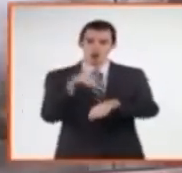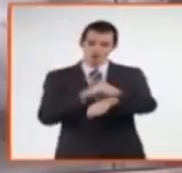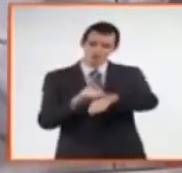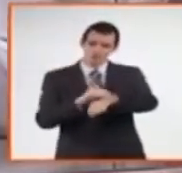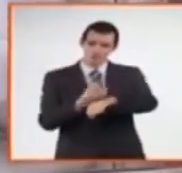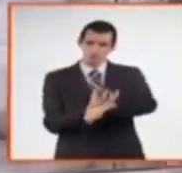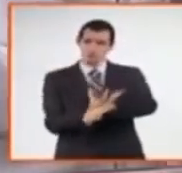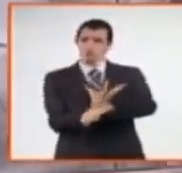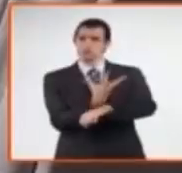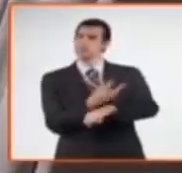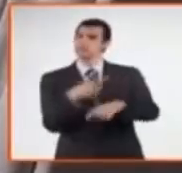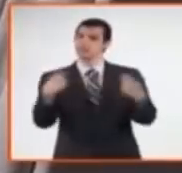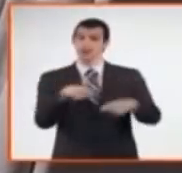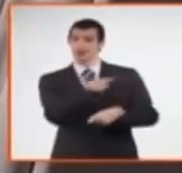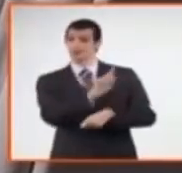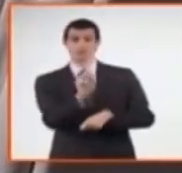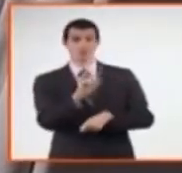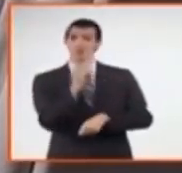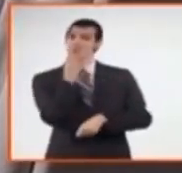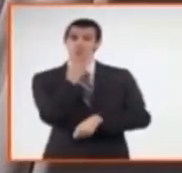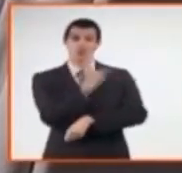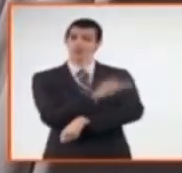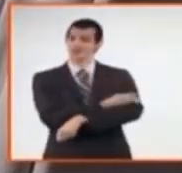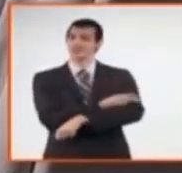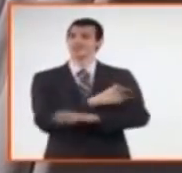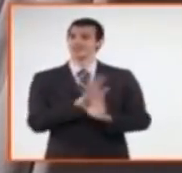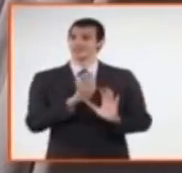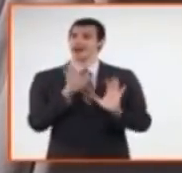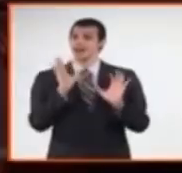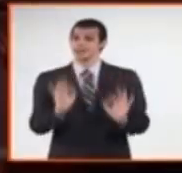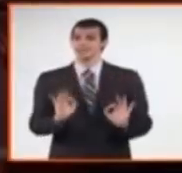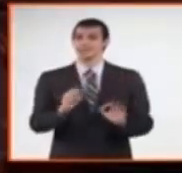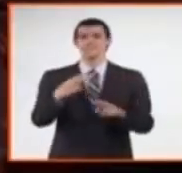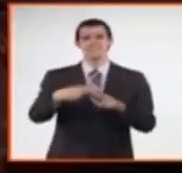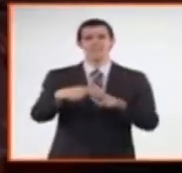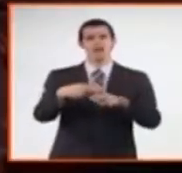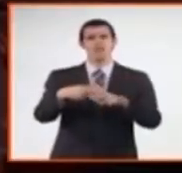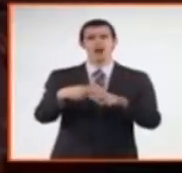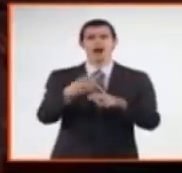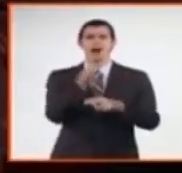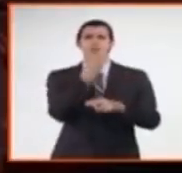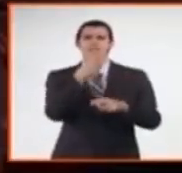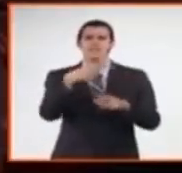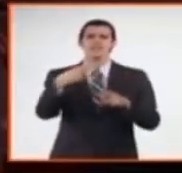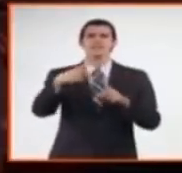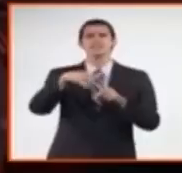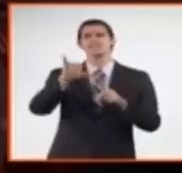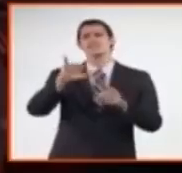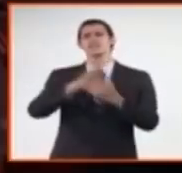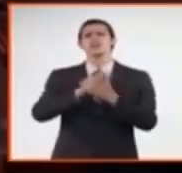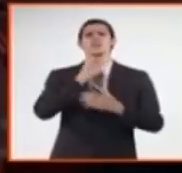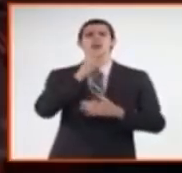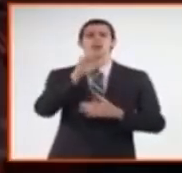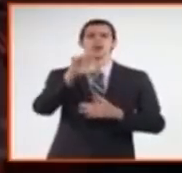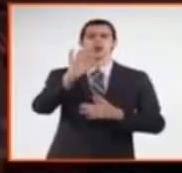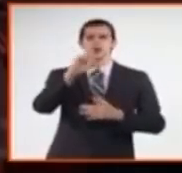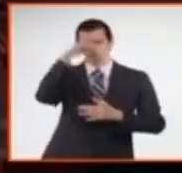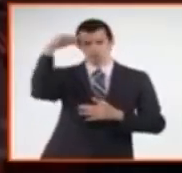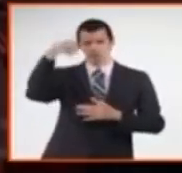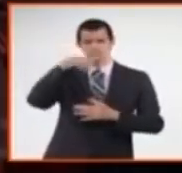mes para la producción de las vacunas en tres aldeas y si eso era así que están prácticamente en producción que hacía